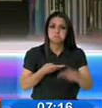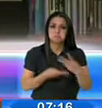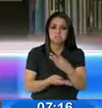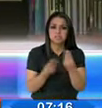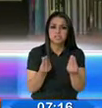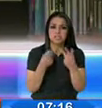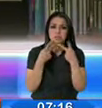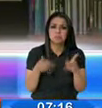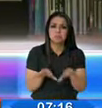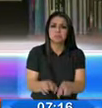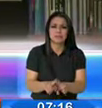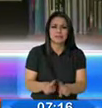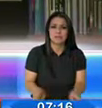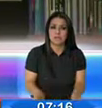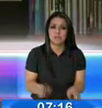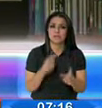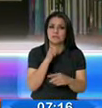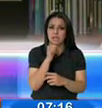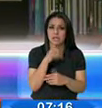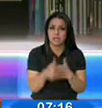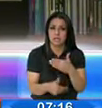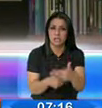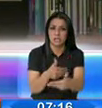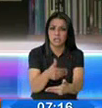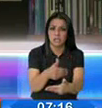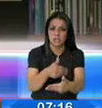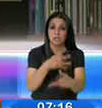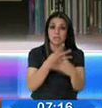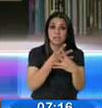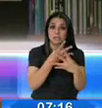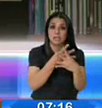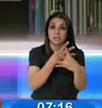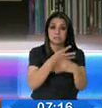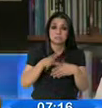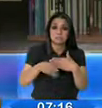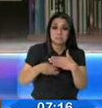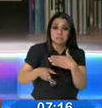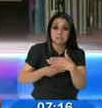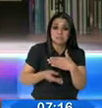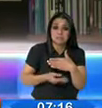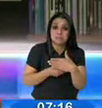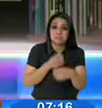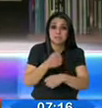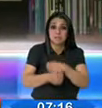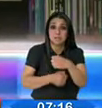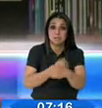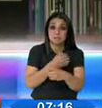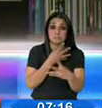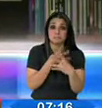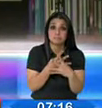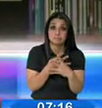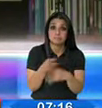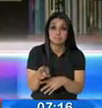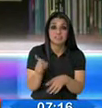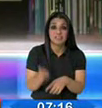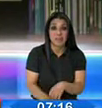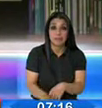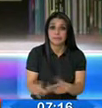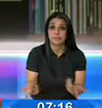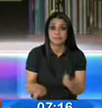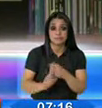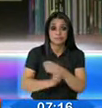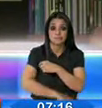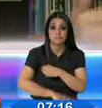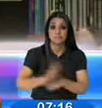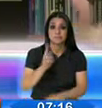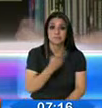estas penas que sigan de estos procesos serán acumulativas, se sumarán y por lo tanto la prisión que tendrá que pagar el